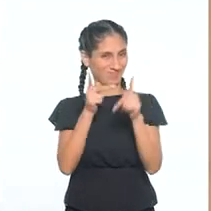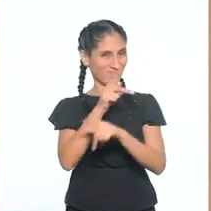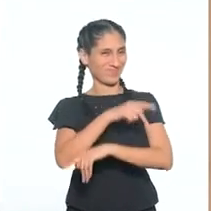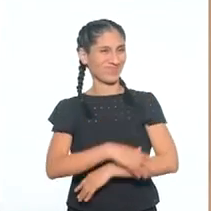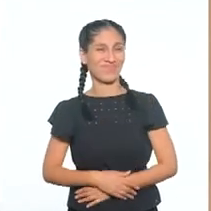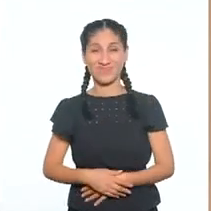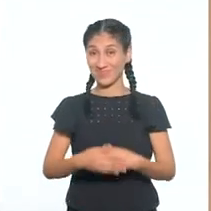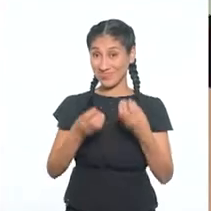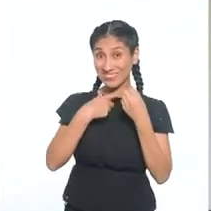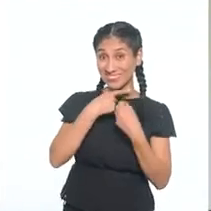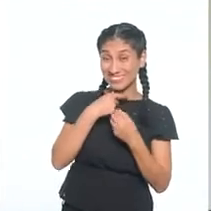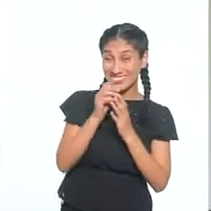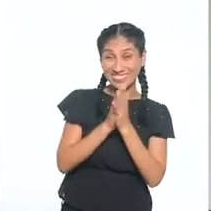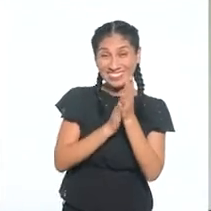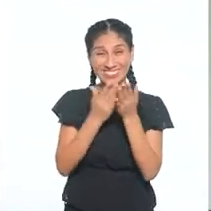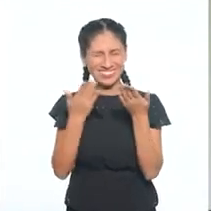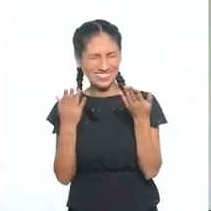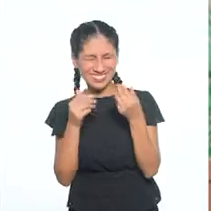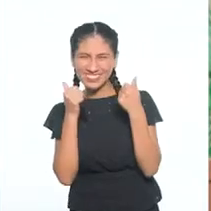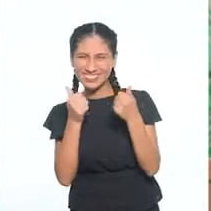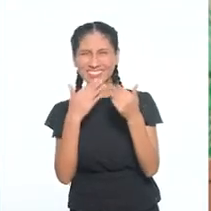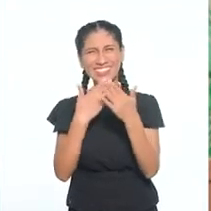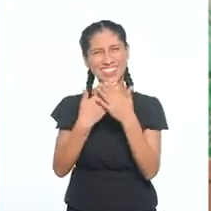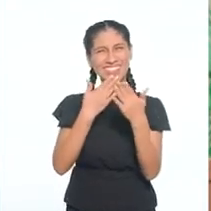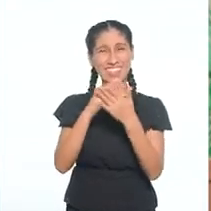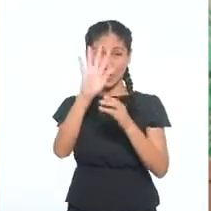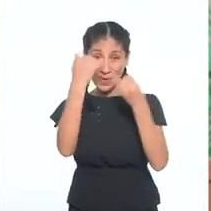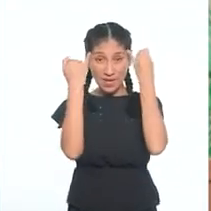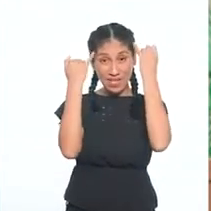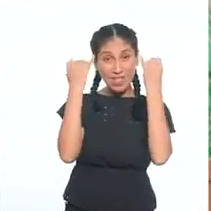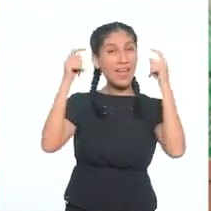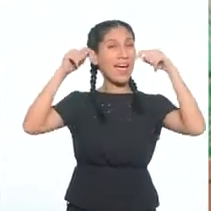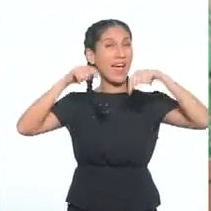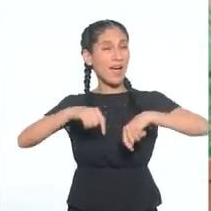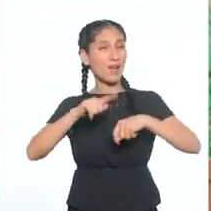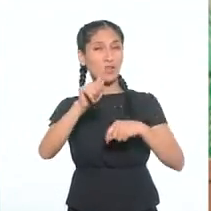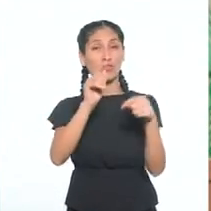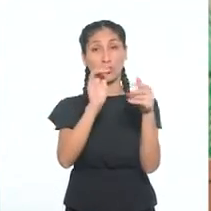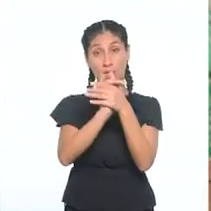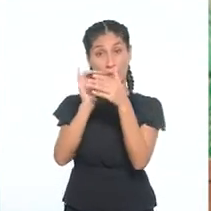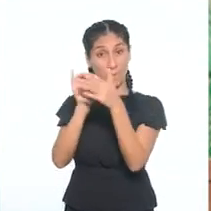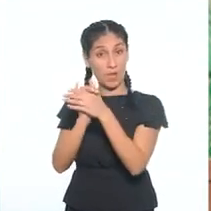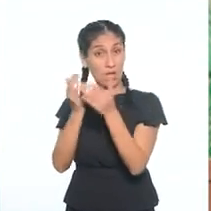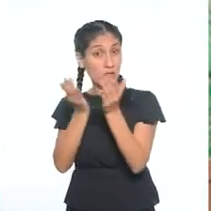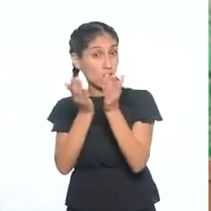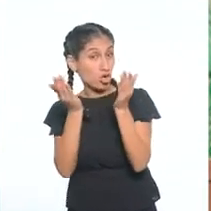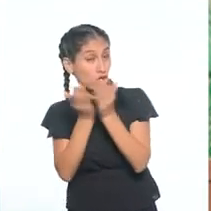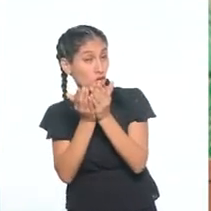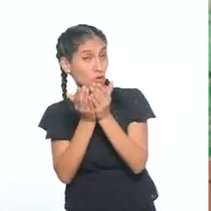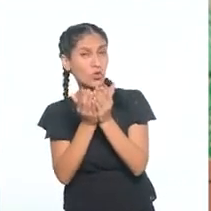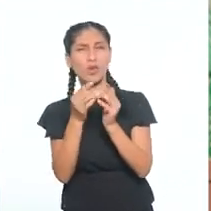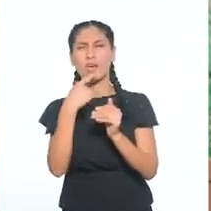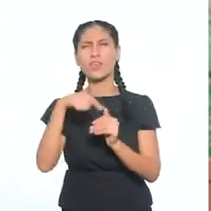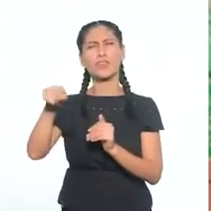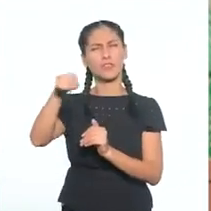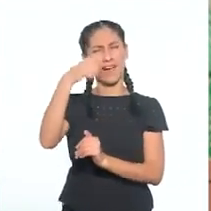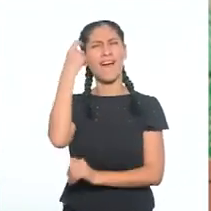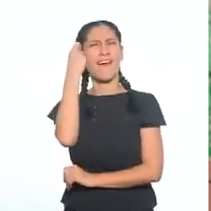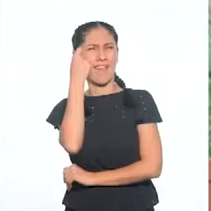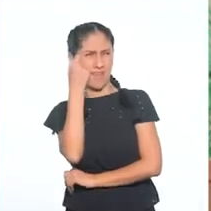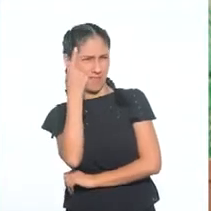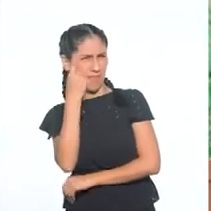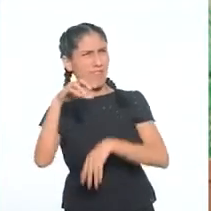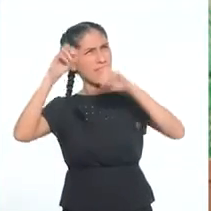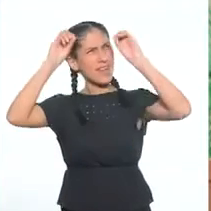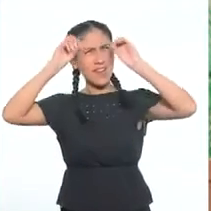genial a mí me encantó muchas gracias por sus ideas ahora sus compañeras y compañeros de la promo tienen más claro